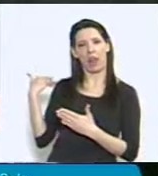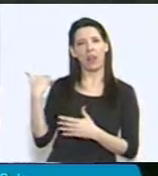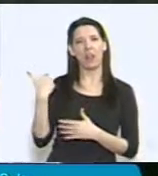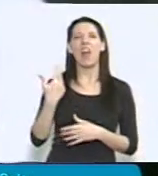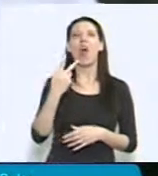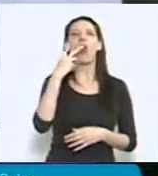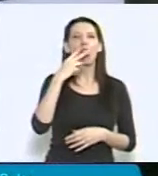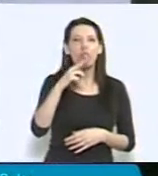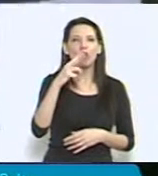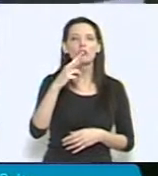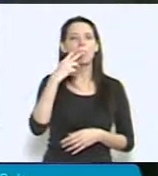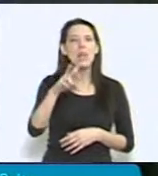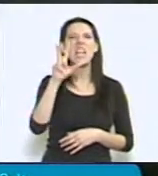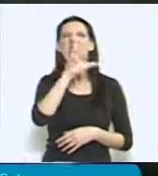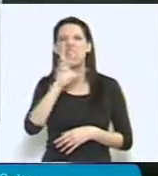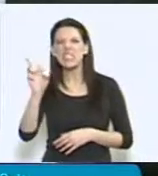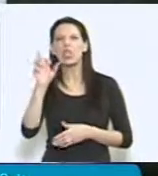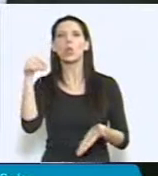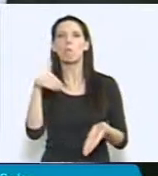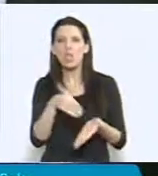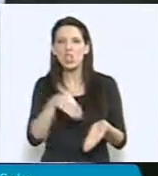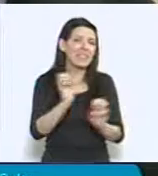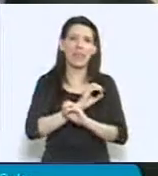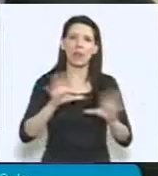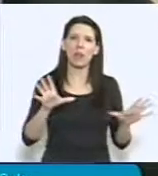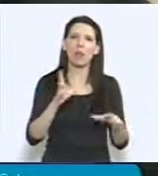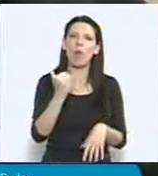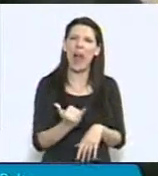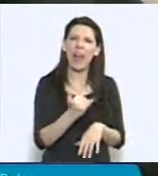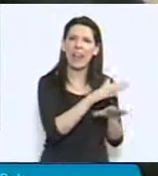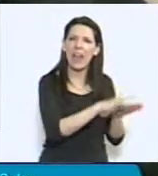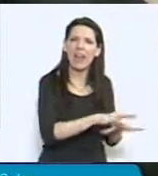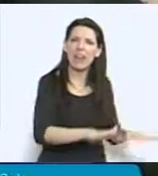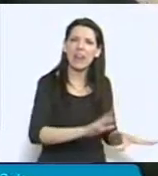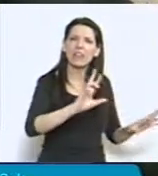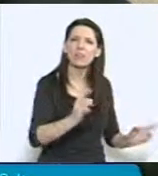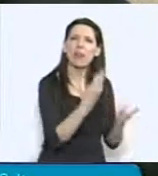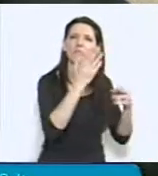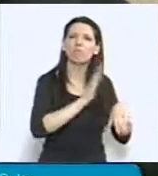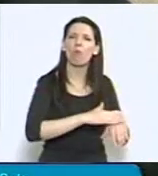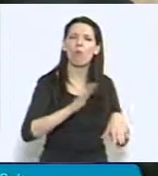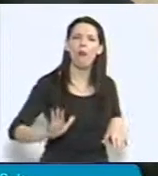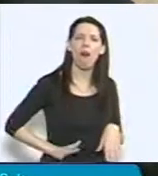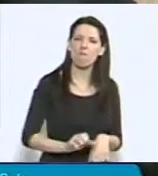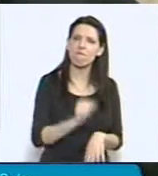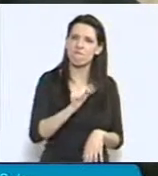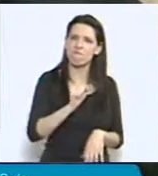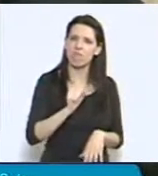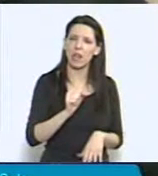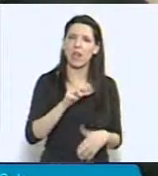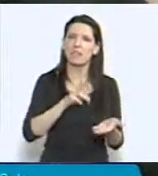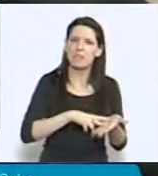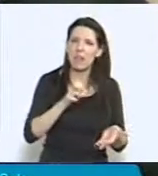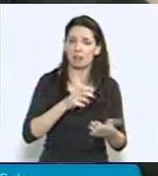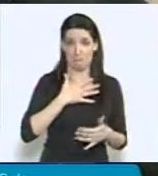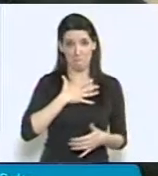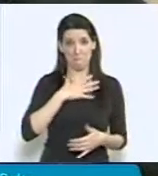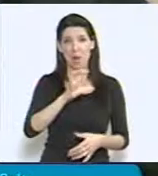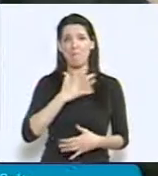elemento también importante a considerar y que es de dónde van a salir los fondos para financiar estas